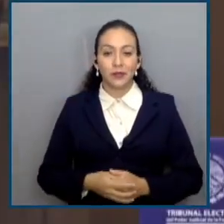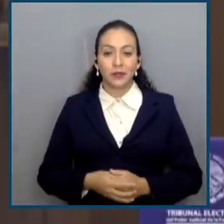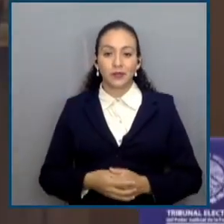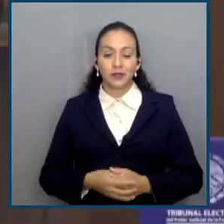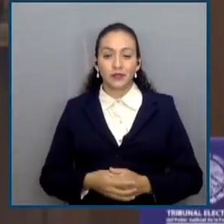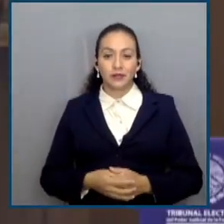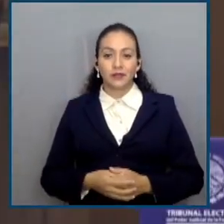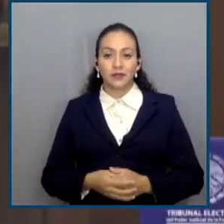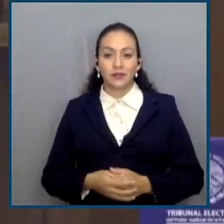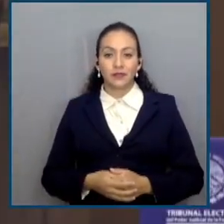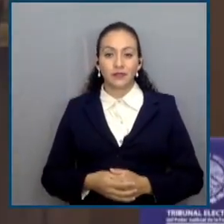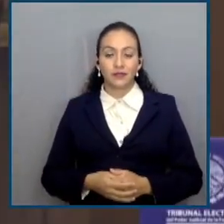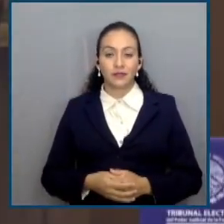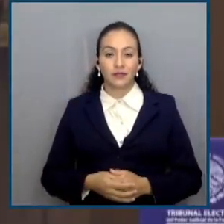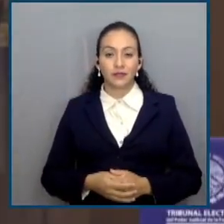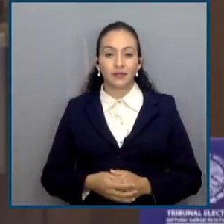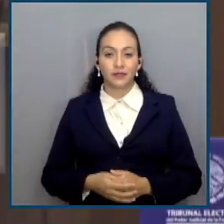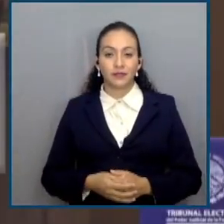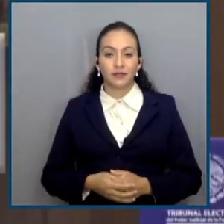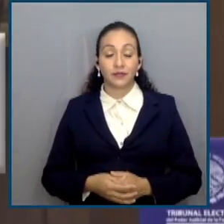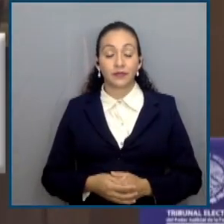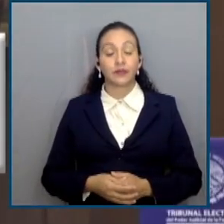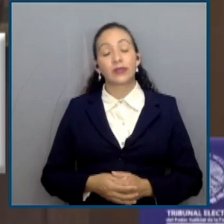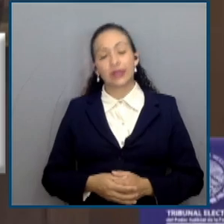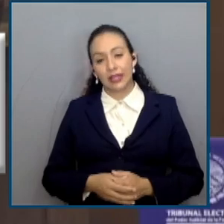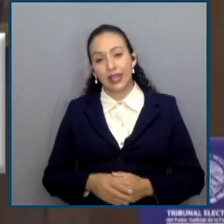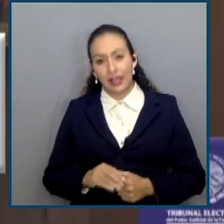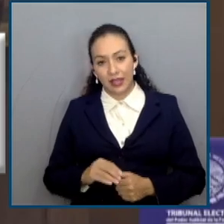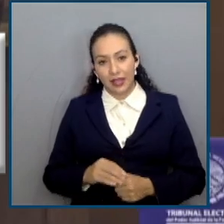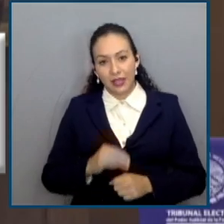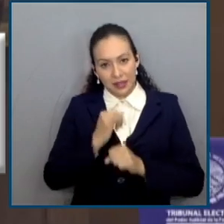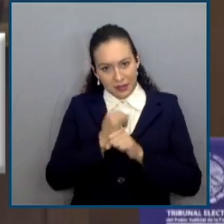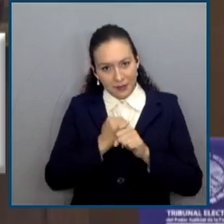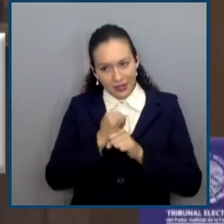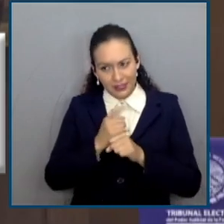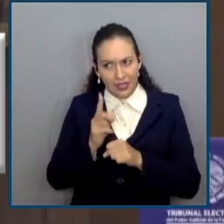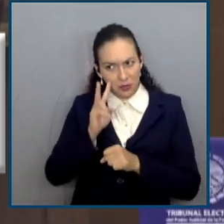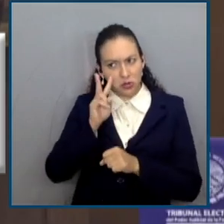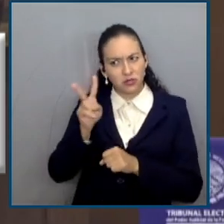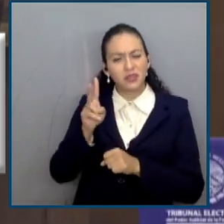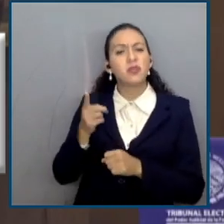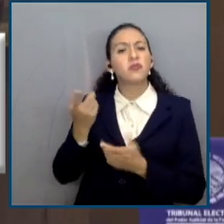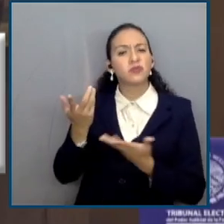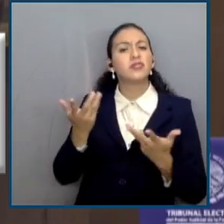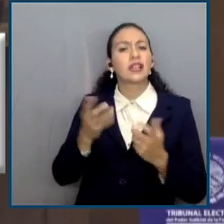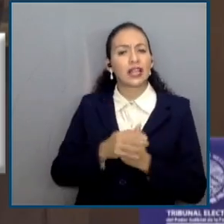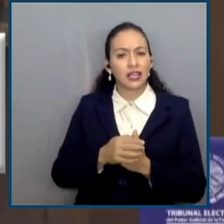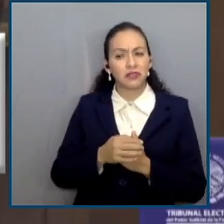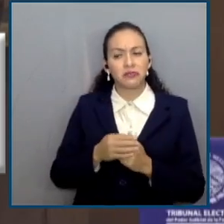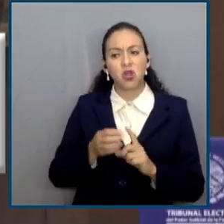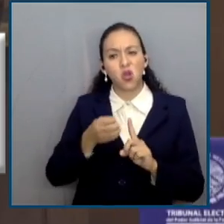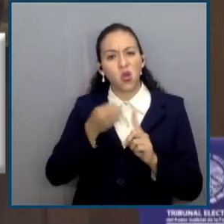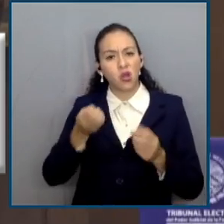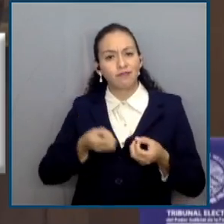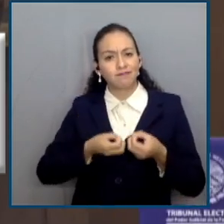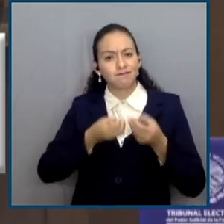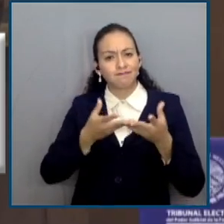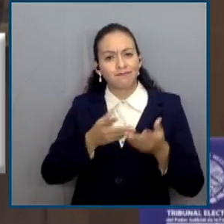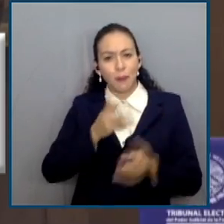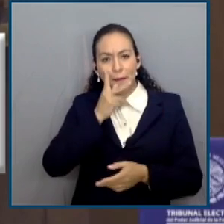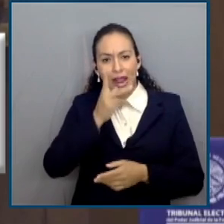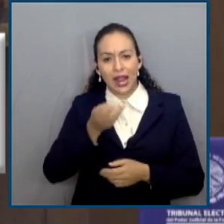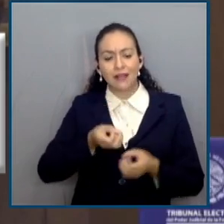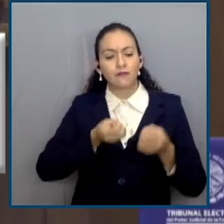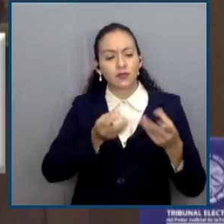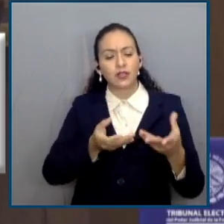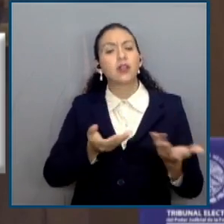Es posible advertir que el estudio de las frases por las que se determinó la existencia de este tipo de violencia se